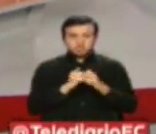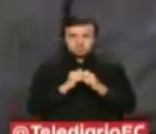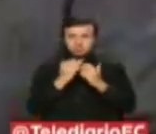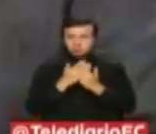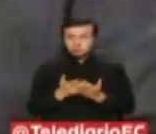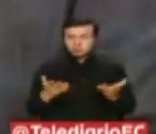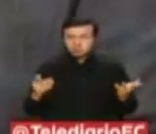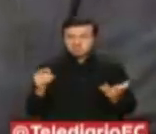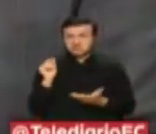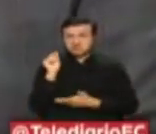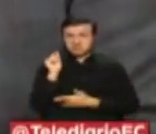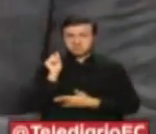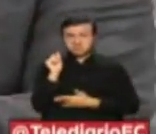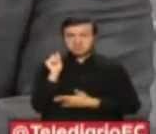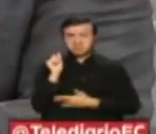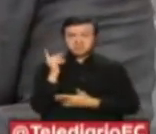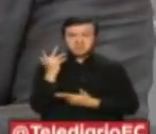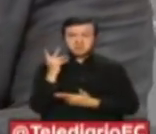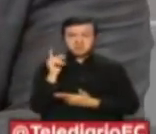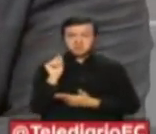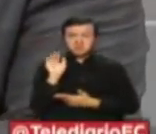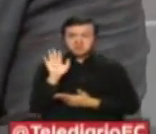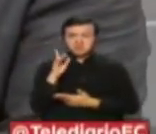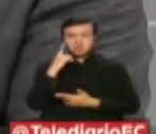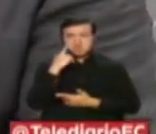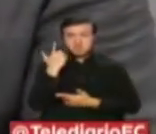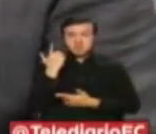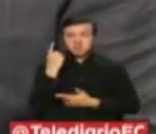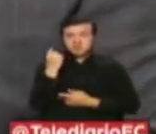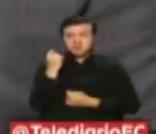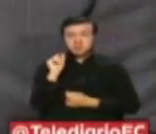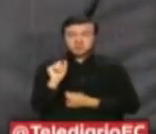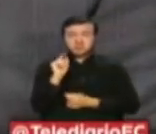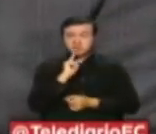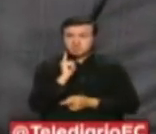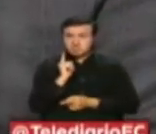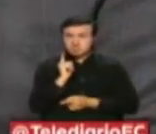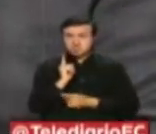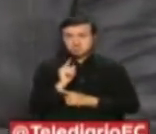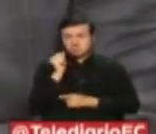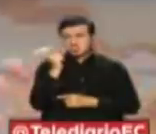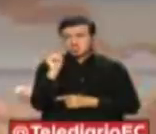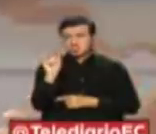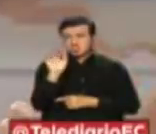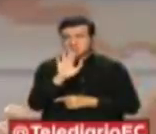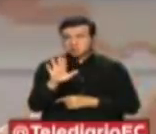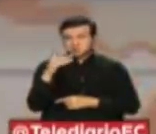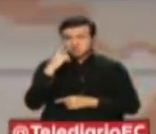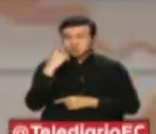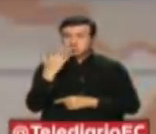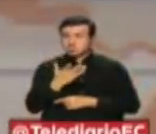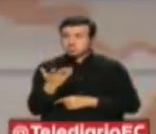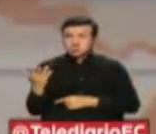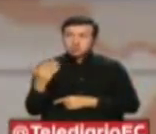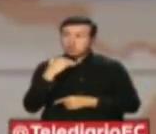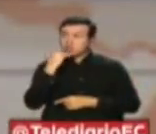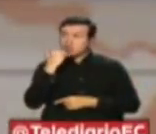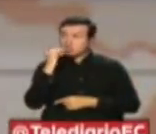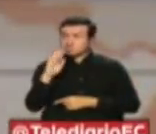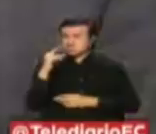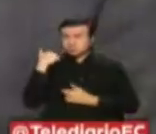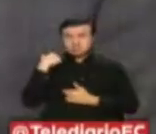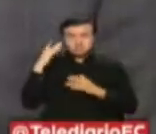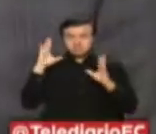caso pequeñísimo que involucra muy pocos recursos evidentemente y por el cual él no tendría ninguna